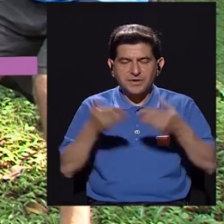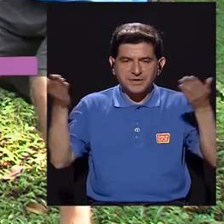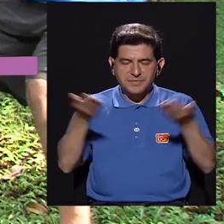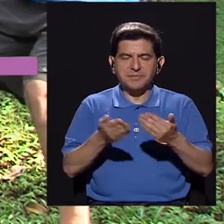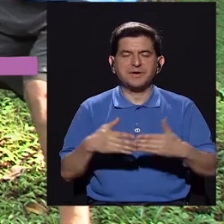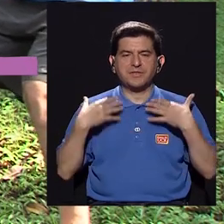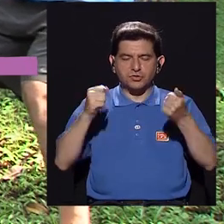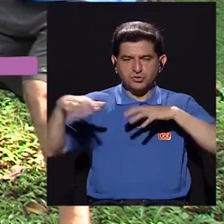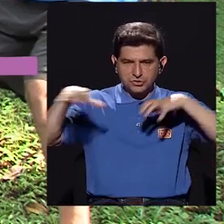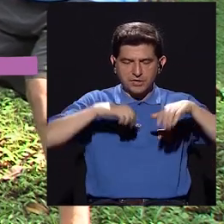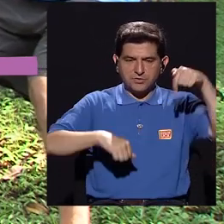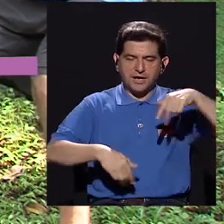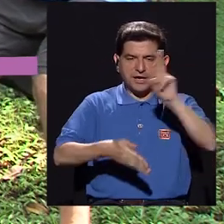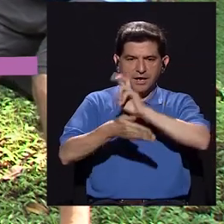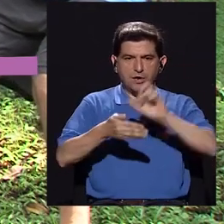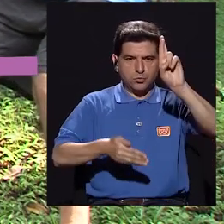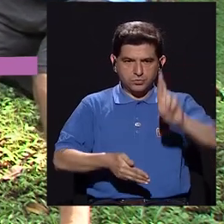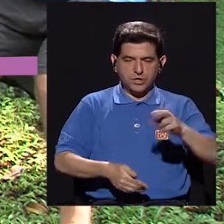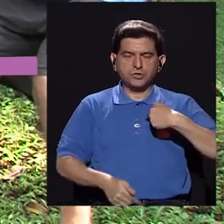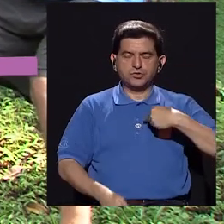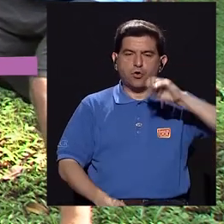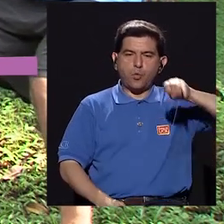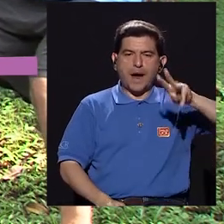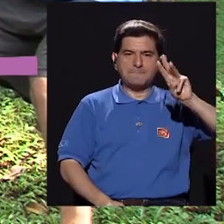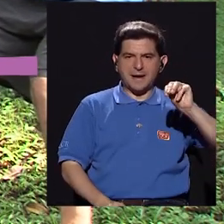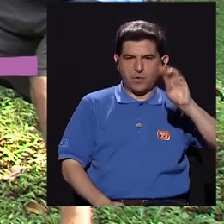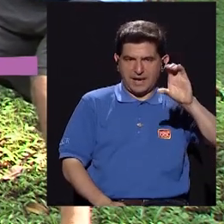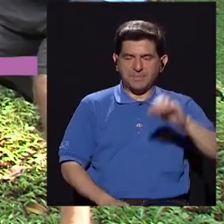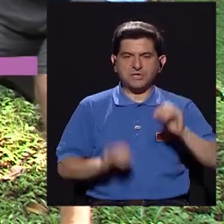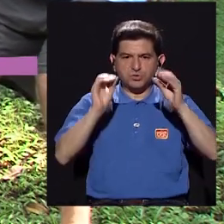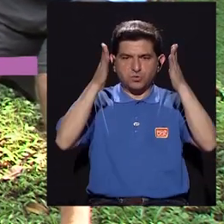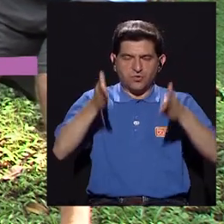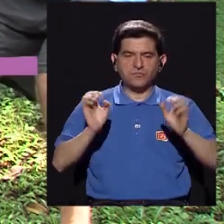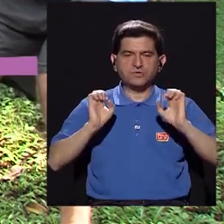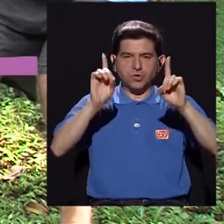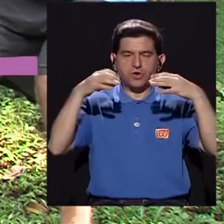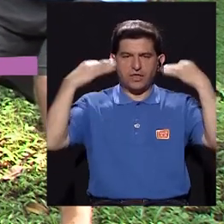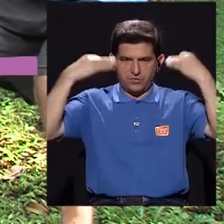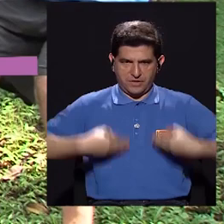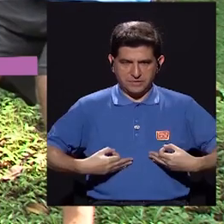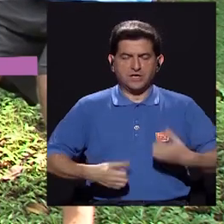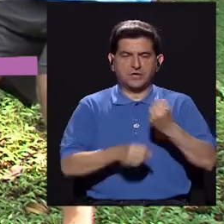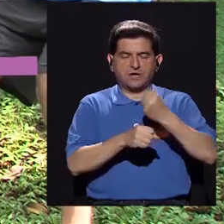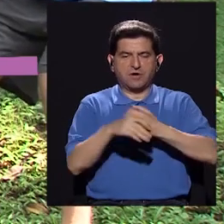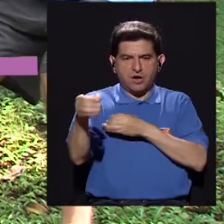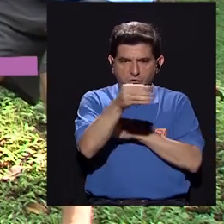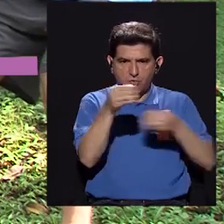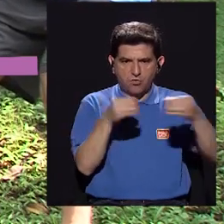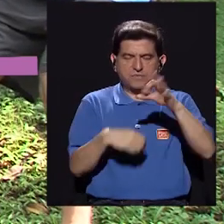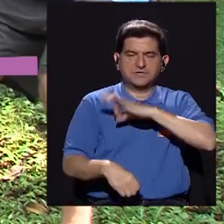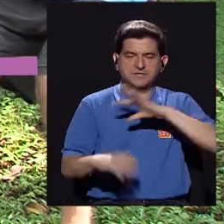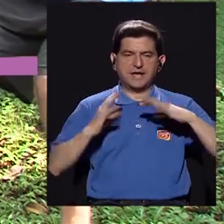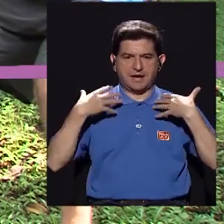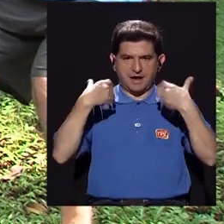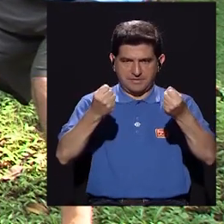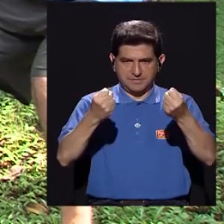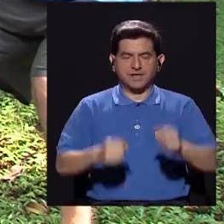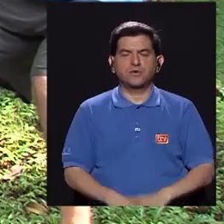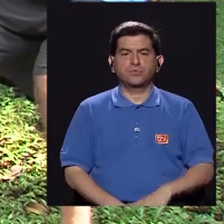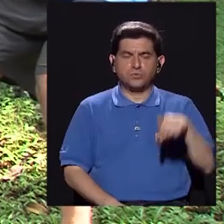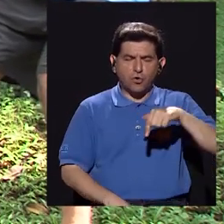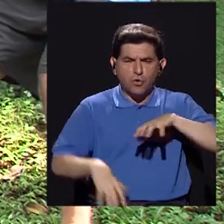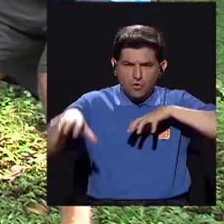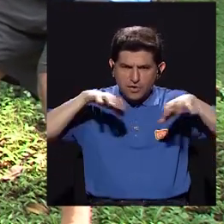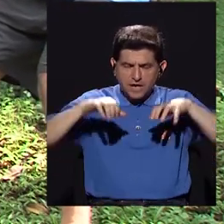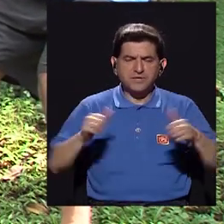Buenas, bienvenidos a Salud en Movimiento. Estamos en la Universidad de Costa Rica. Mi nombre es Juan Manuel Camacho, profesor de Educación Física y trabajo en la Oficina de Bienestar y Salud.